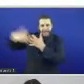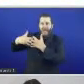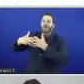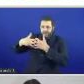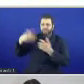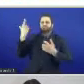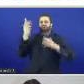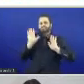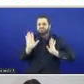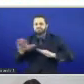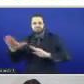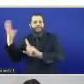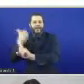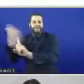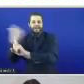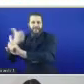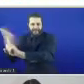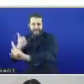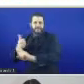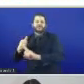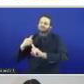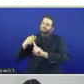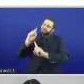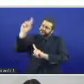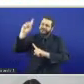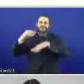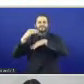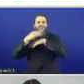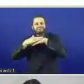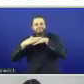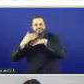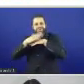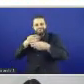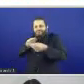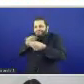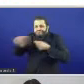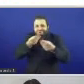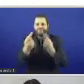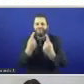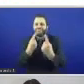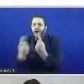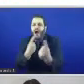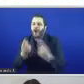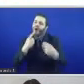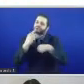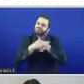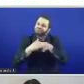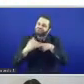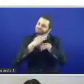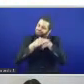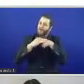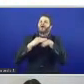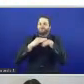más respetuosas y también abiertas al diálogo, ¿no? Porque ahora se hablan de